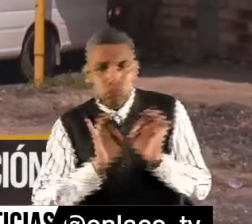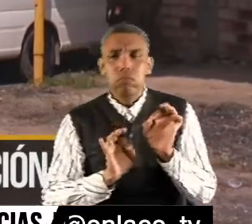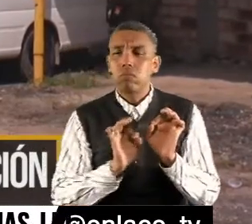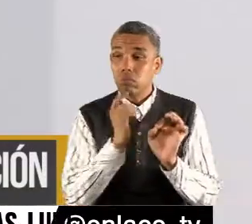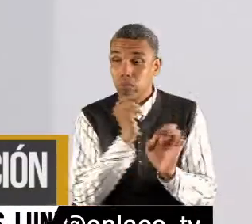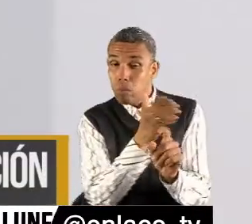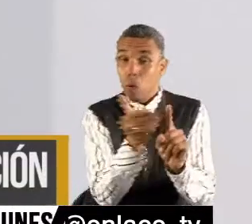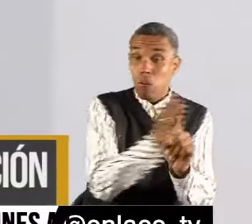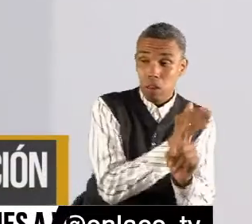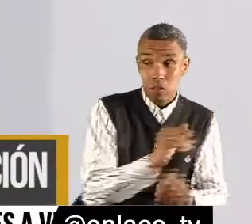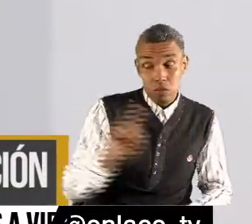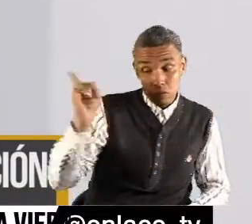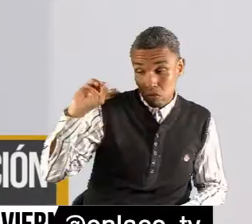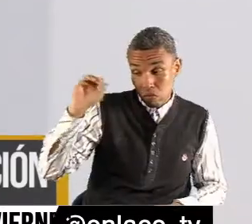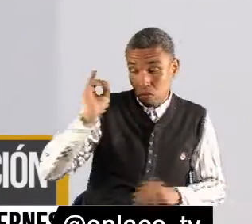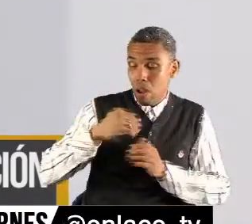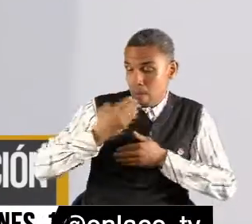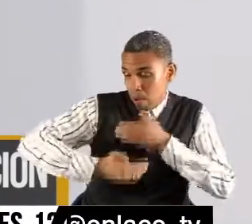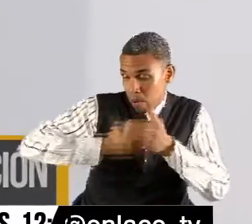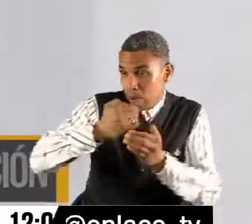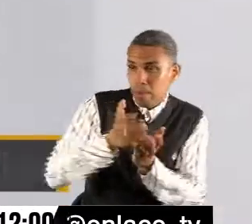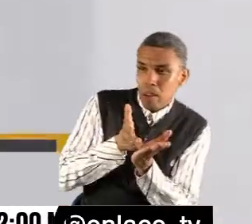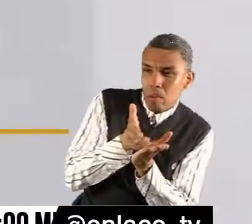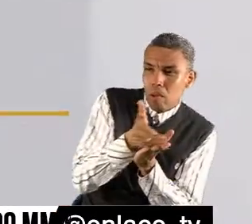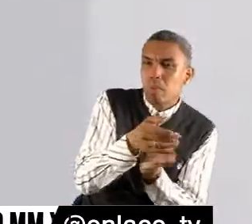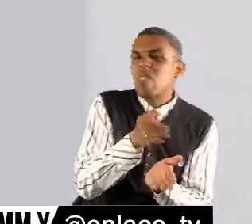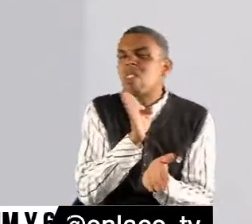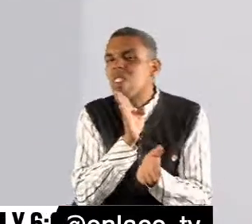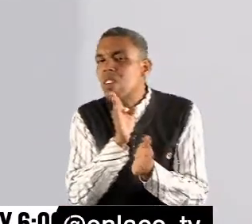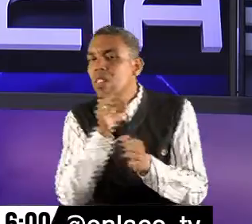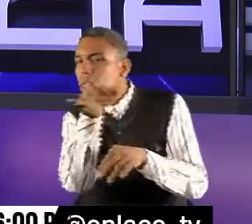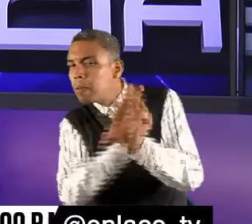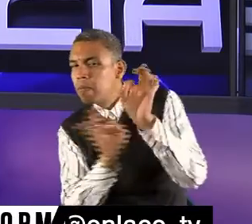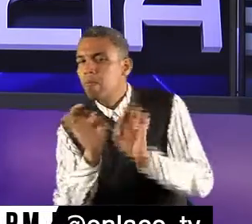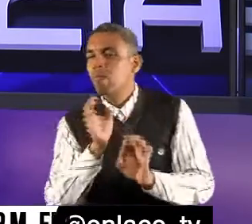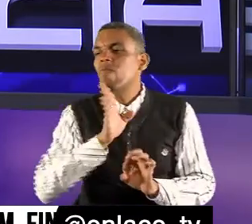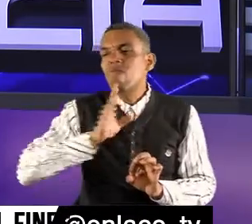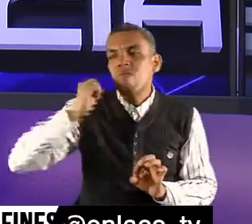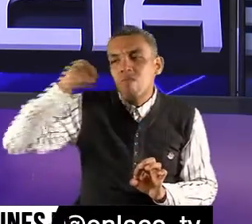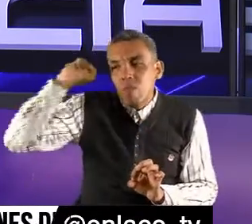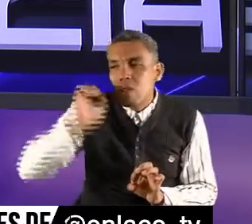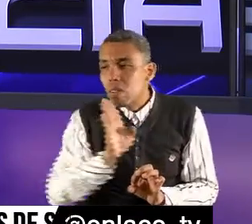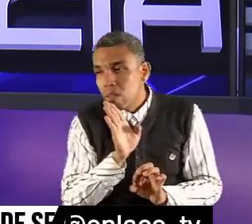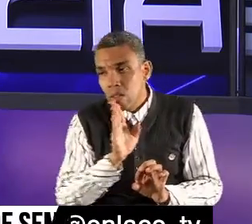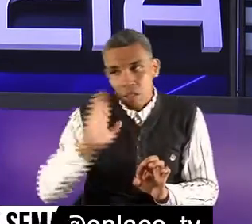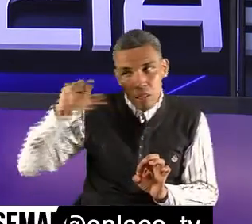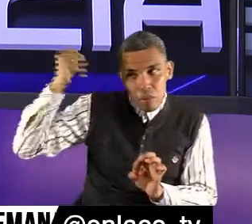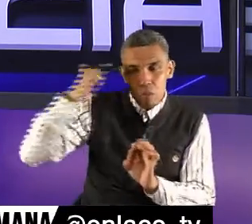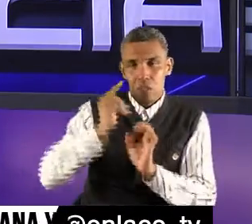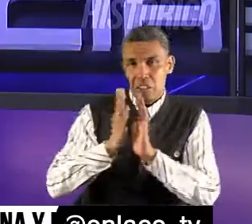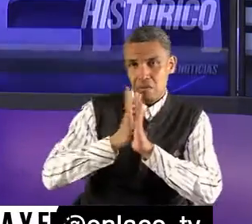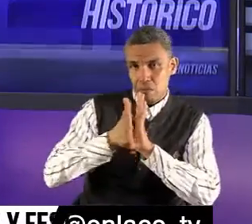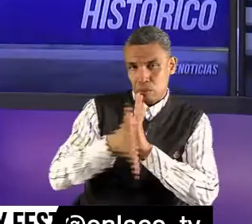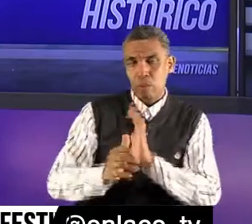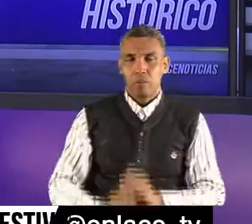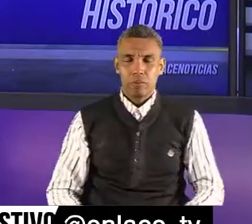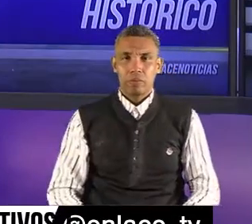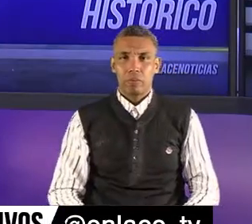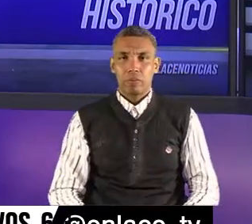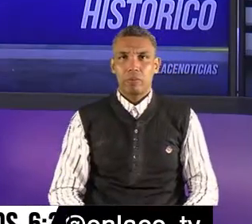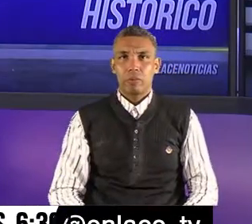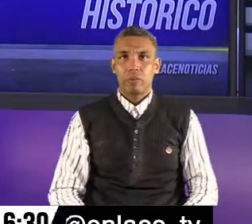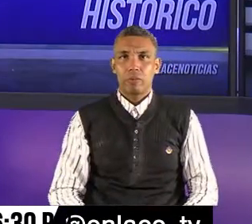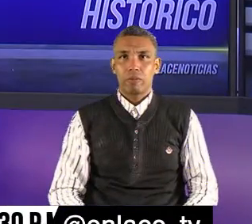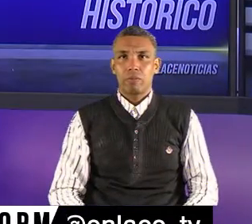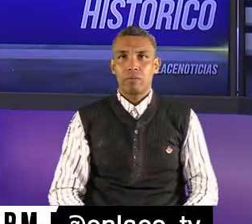curso y que en su debido momento darán a conocer los resultados. Y como un hecho histórico, fue calificado el cargamento